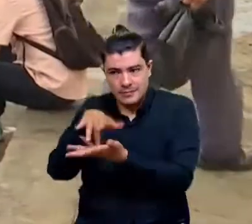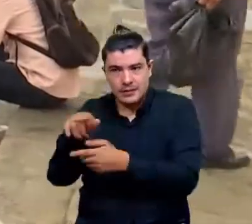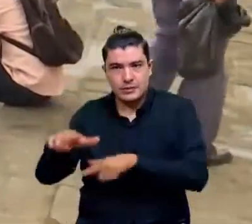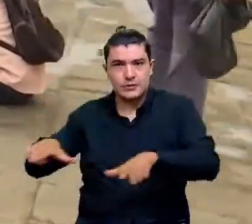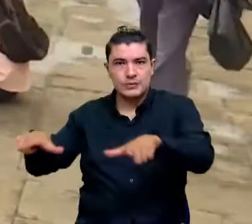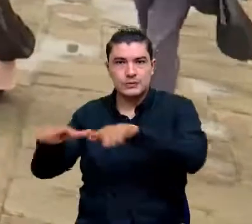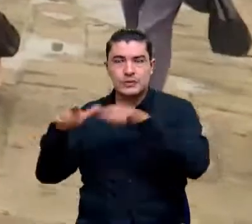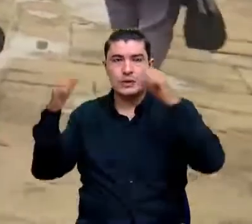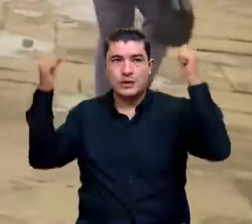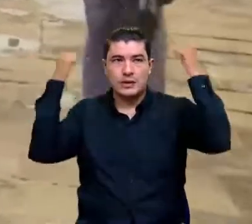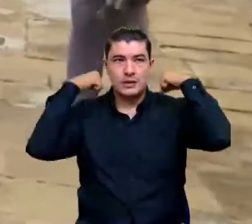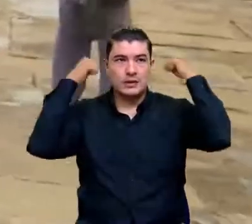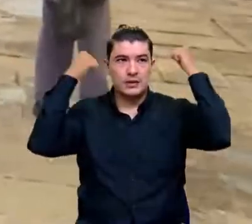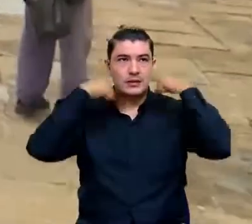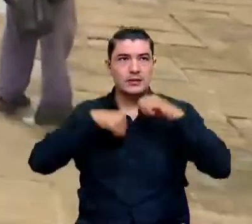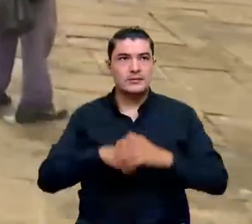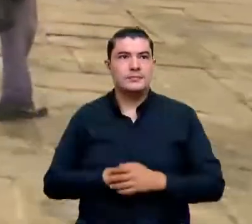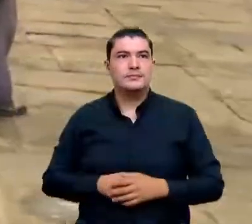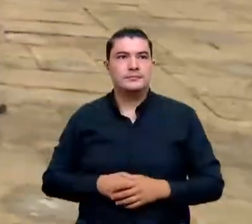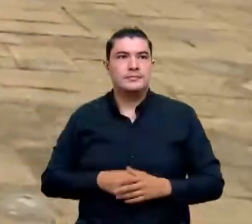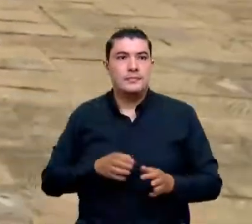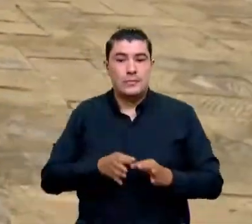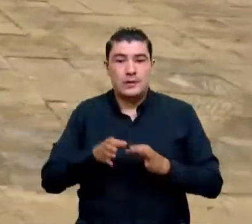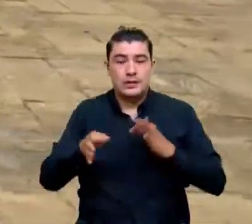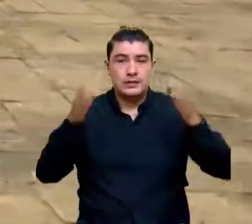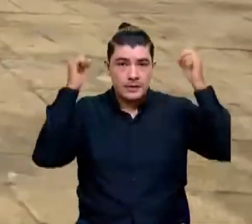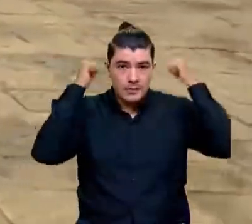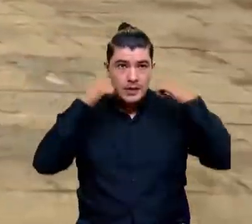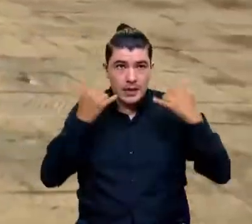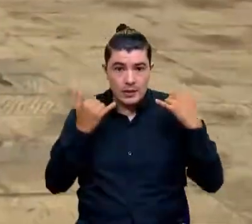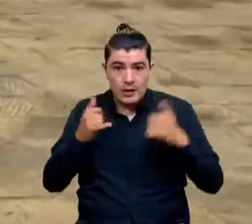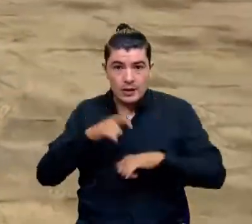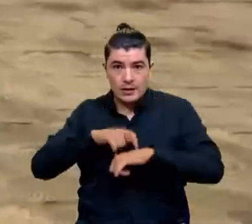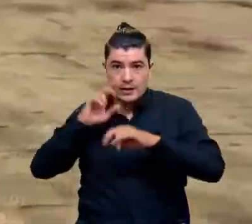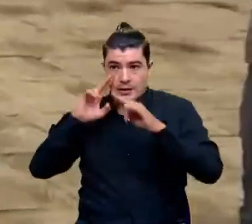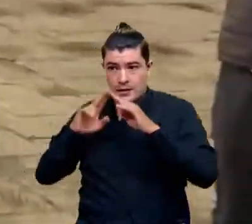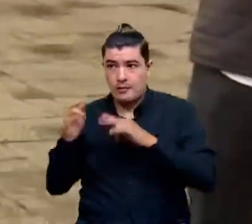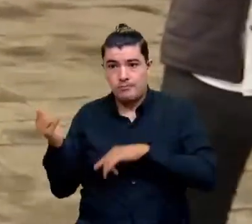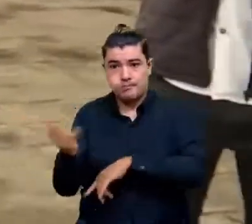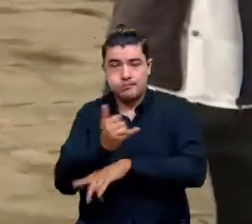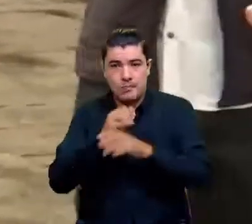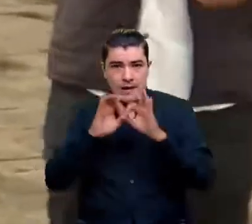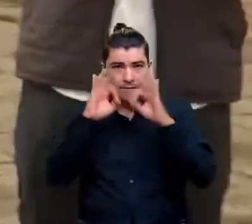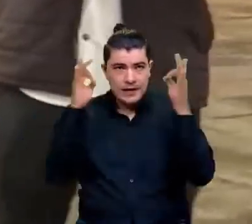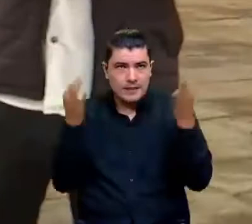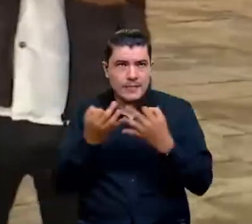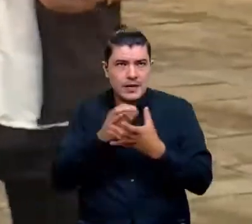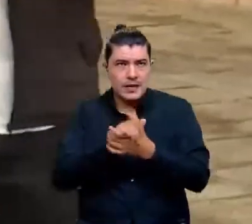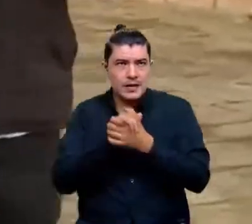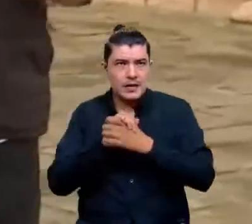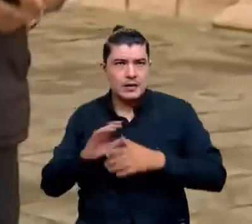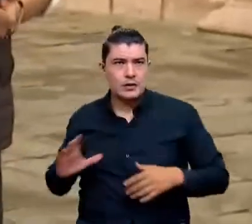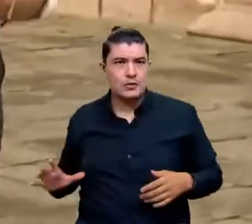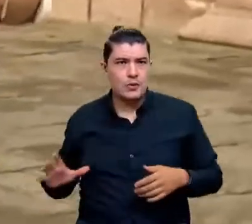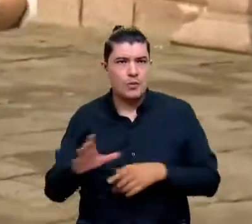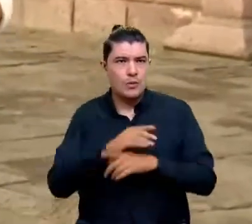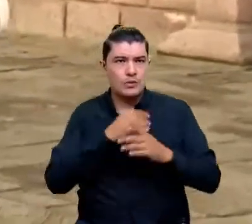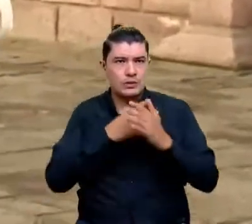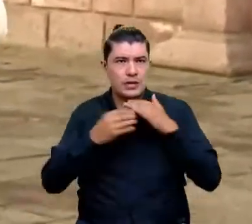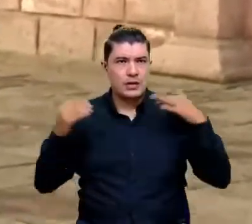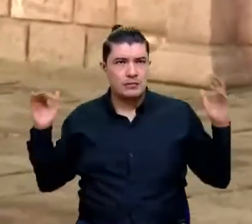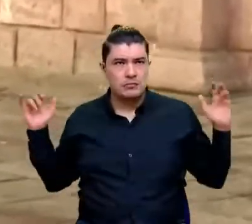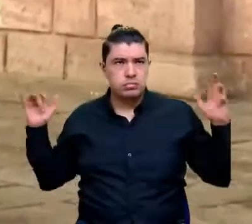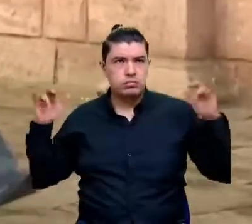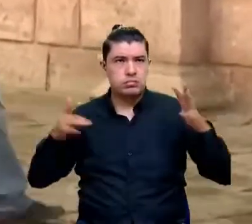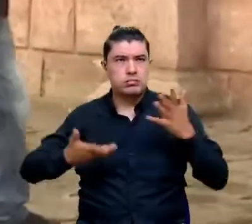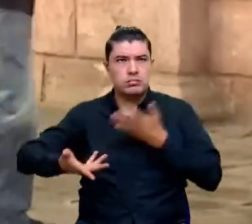Este es el ambiente que se está viviendo en Piedecuestas a estas horas. Las familias, los amigos y todos están saliendo a disfrutar